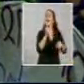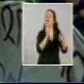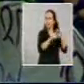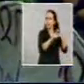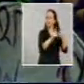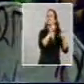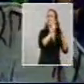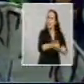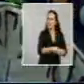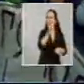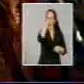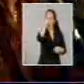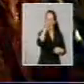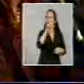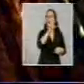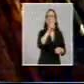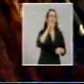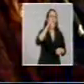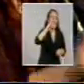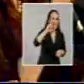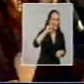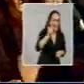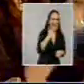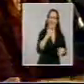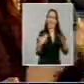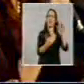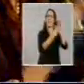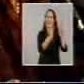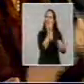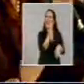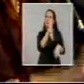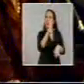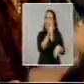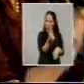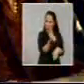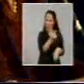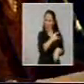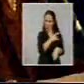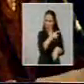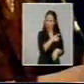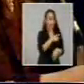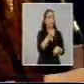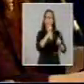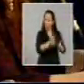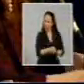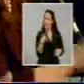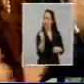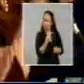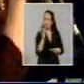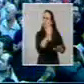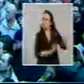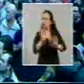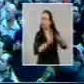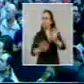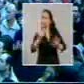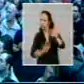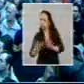Clínicas, también dependiente de la UBA, la fundación del centro de diagnóstico nuclear y el hospital de Clínicas.